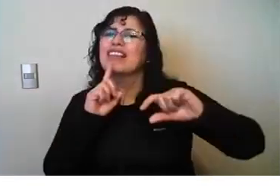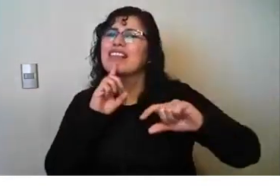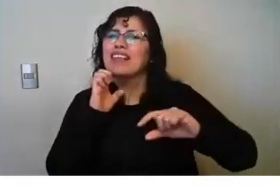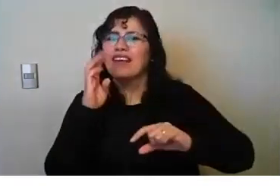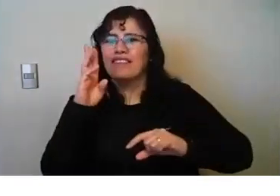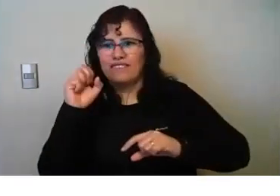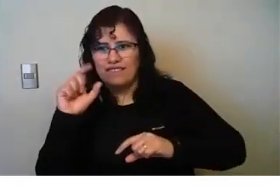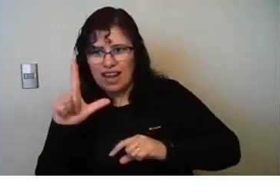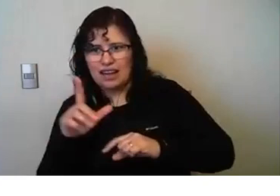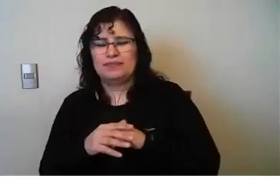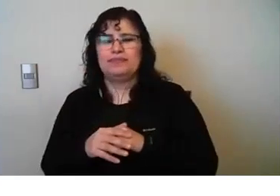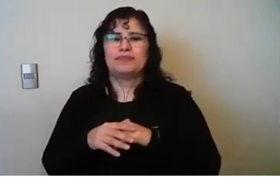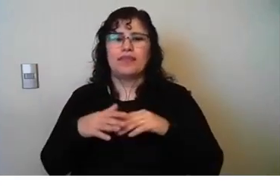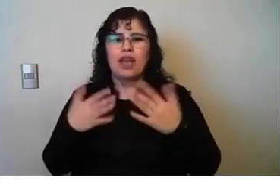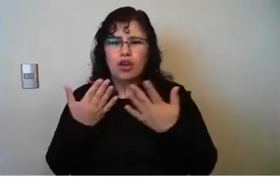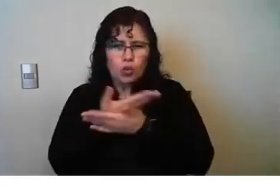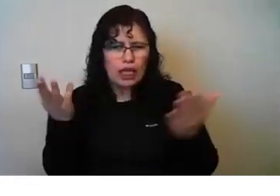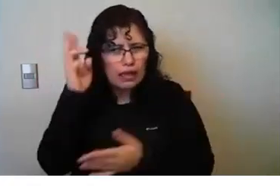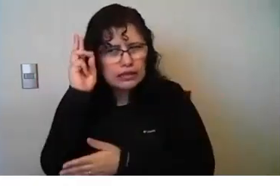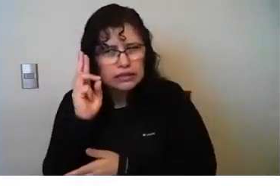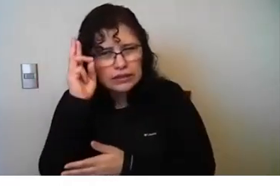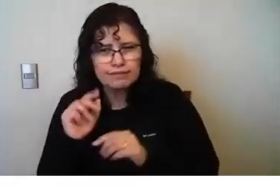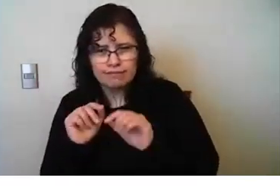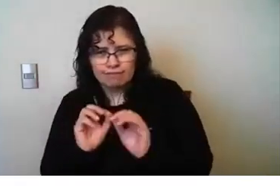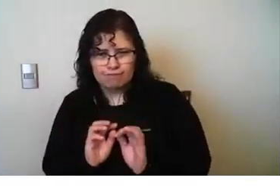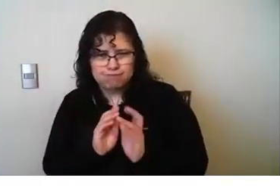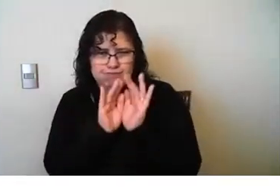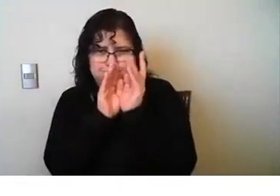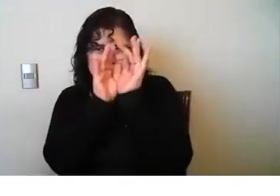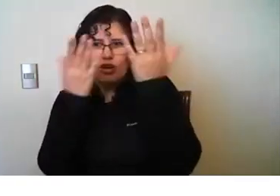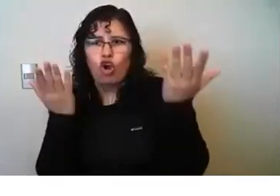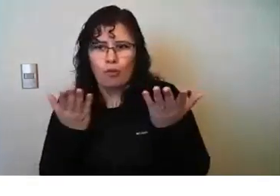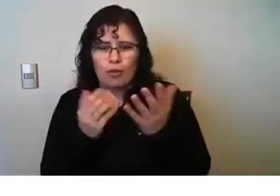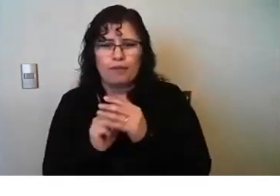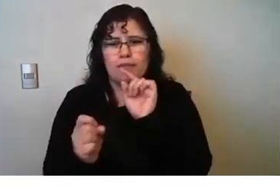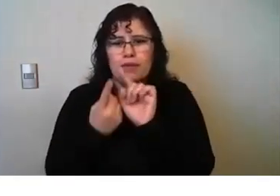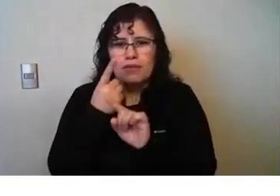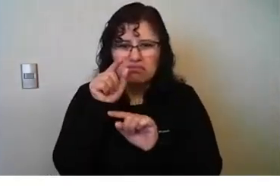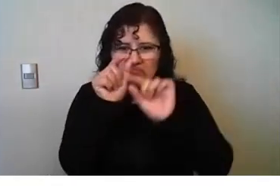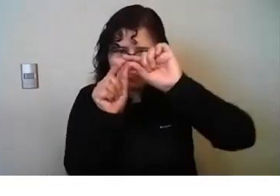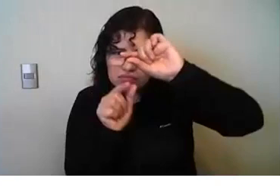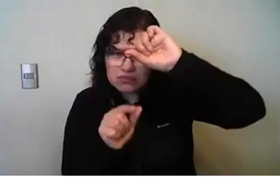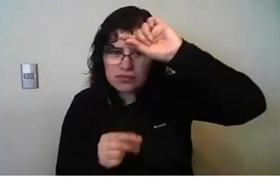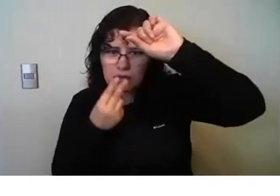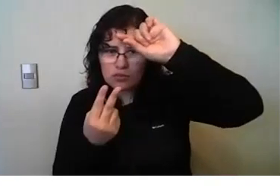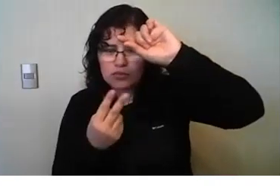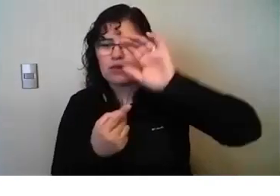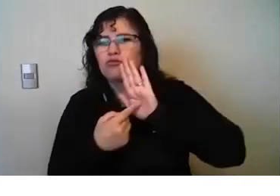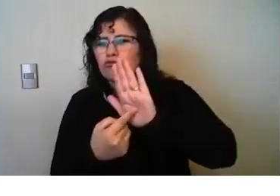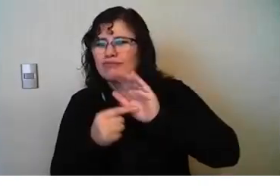deberían ustedes recordar lo que es la irrigación. Aquí está representada parte de las